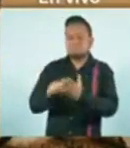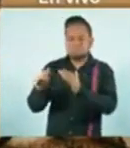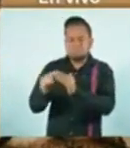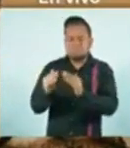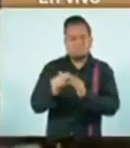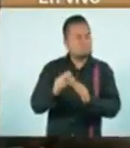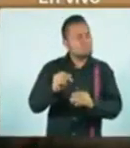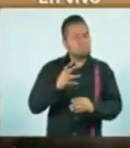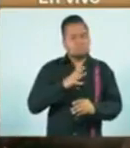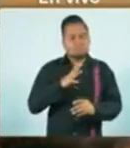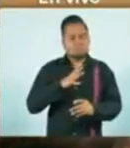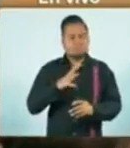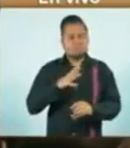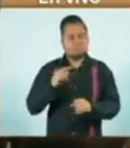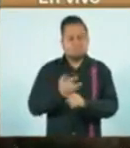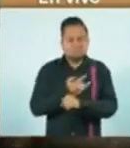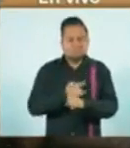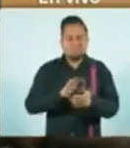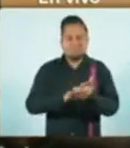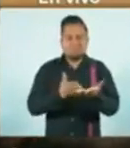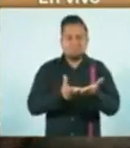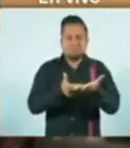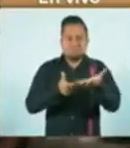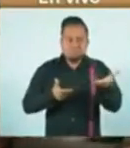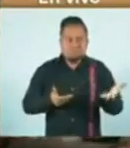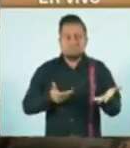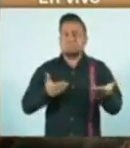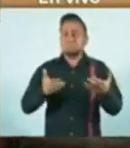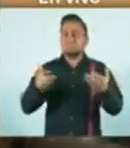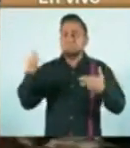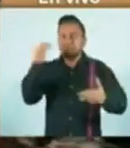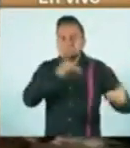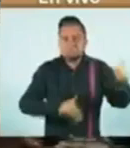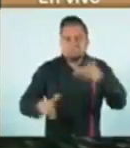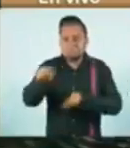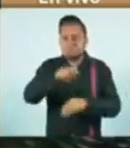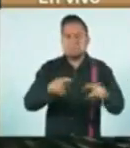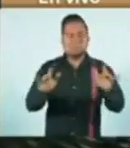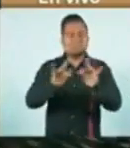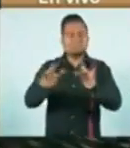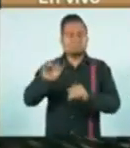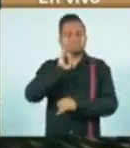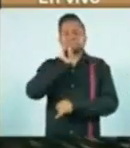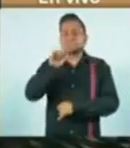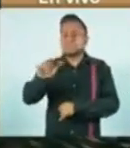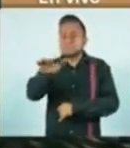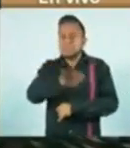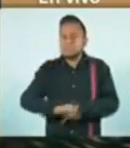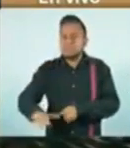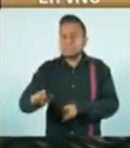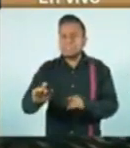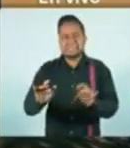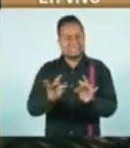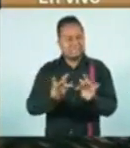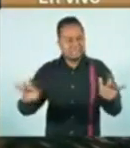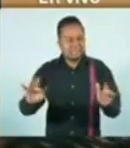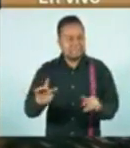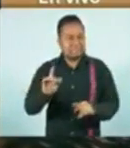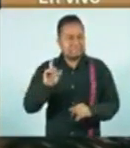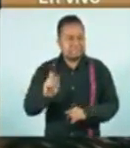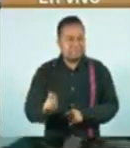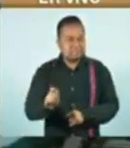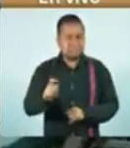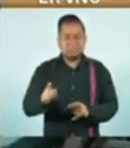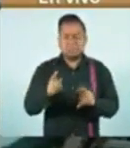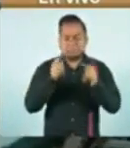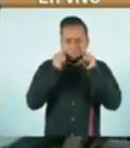irregular porque puede ser un monte, un cerro, una zona despoblada, y que pues de alguna manera han llegado y han ocupado